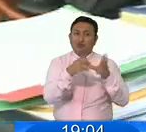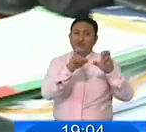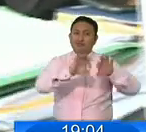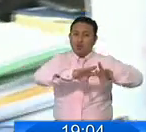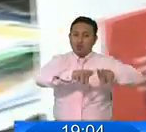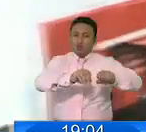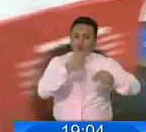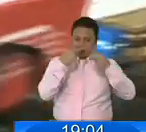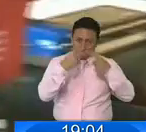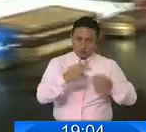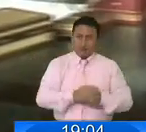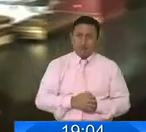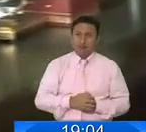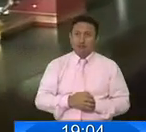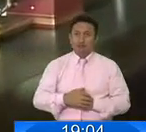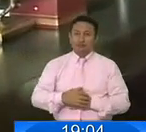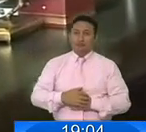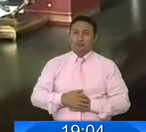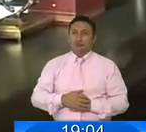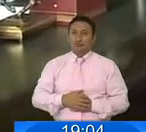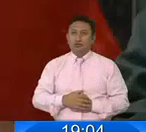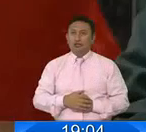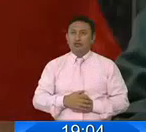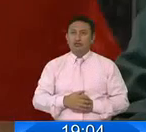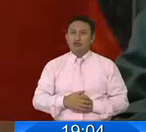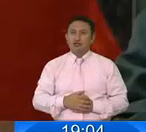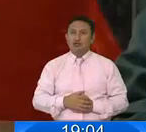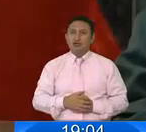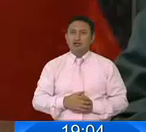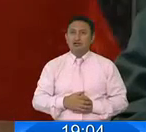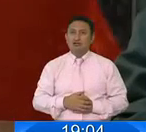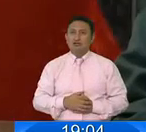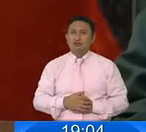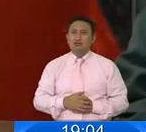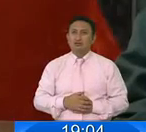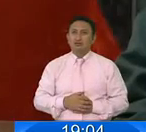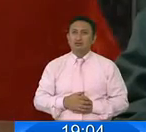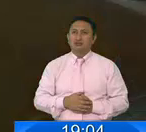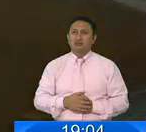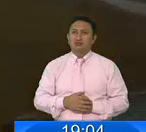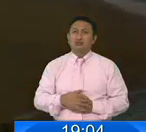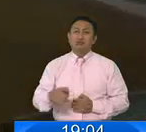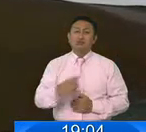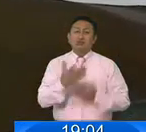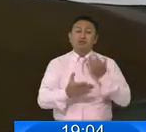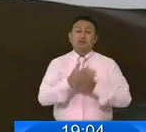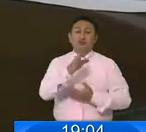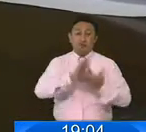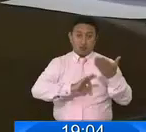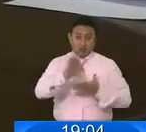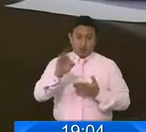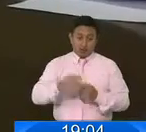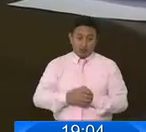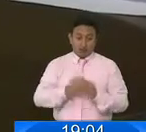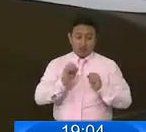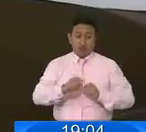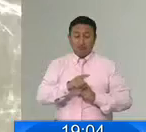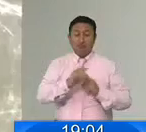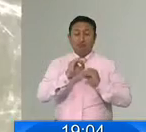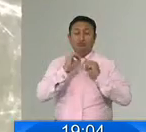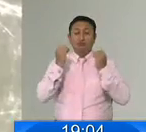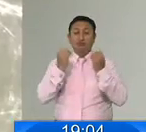olías por su parte añade que de ser aprobada la consulta debería incluirse en la pregunta también al organismo